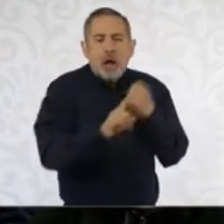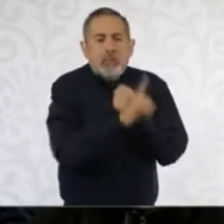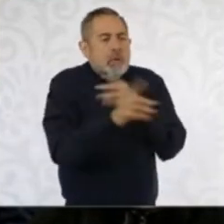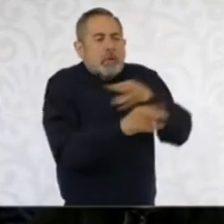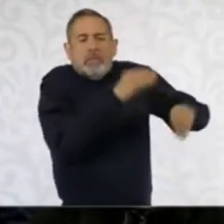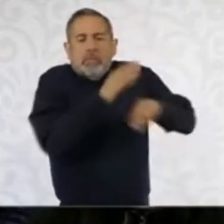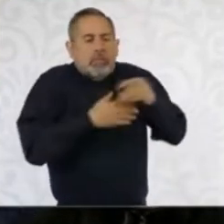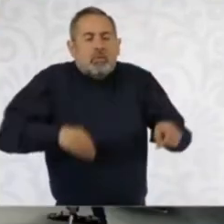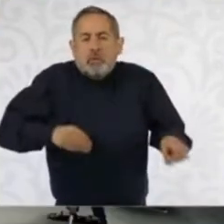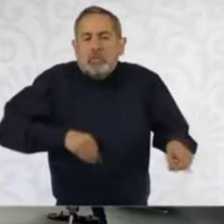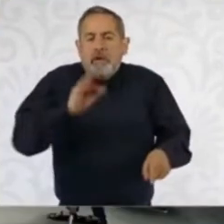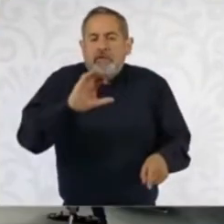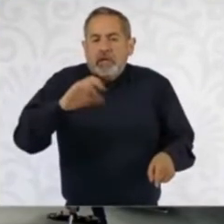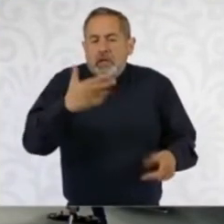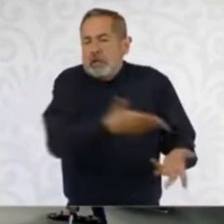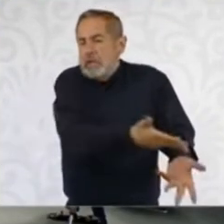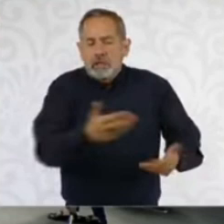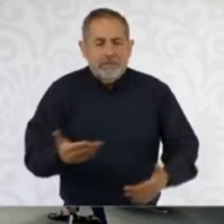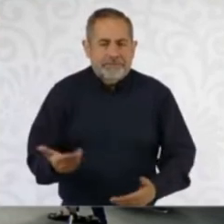Felipe Calderón?